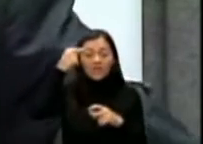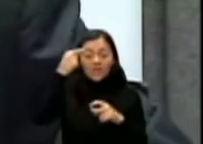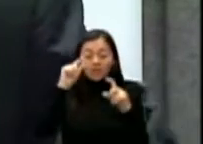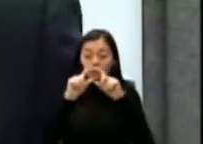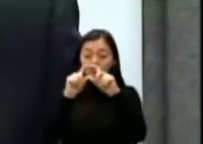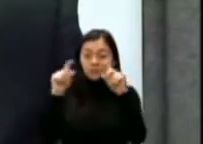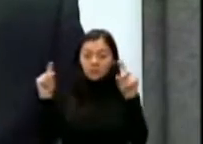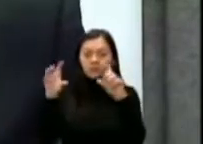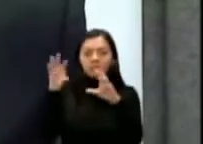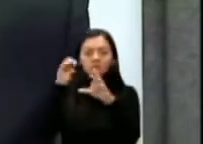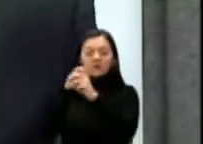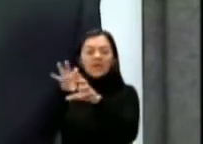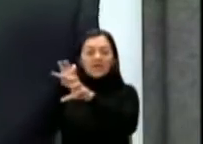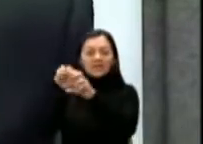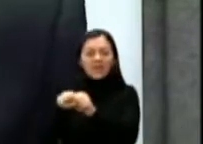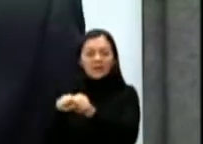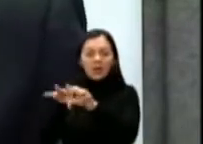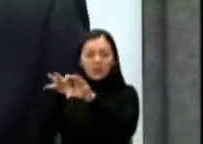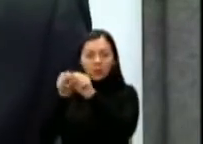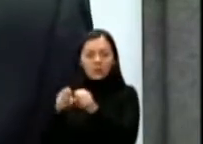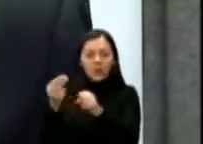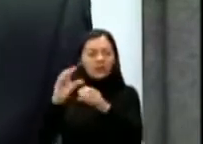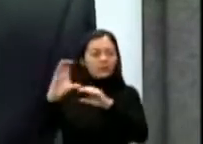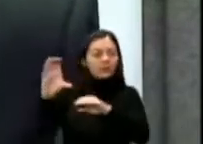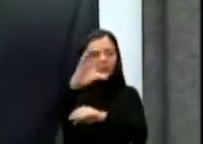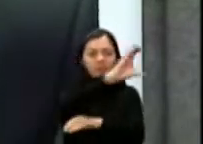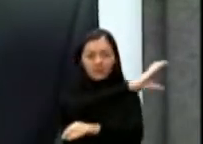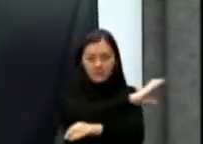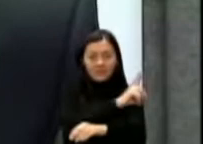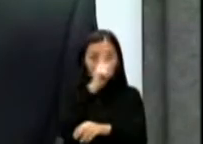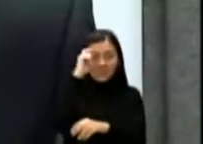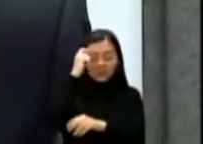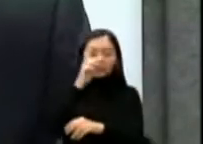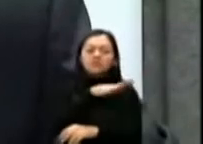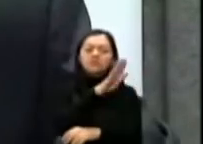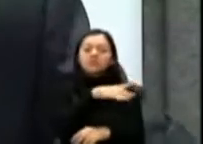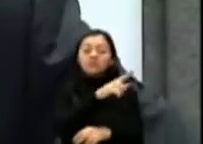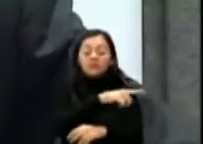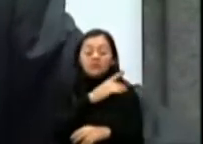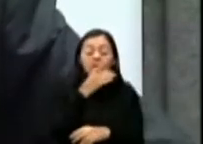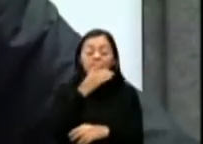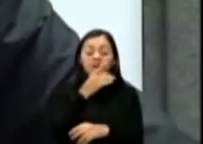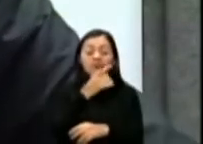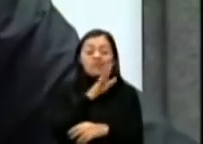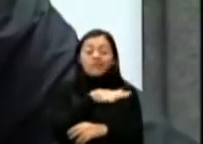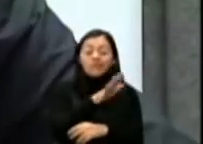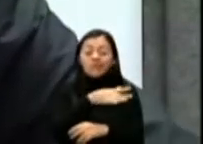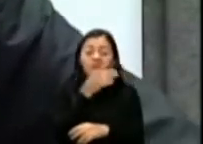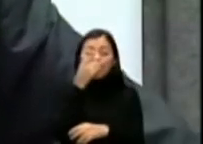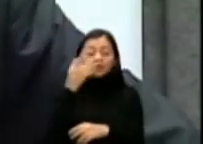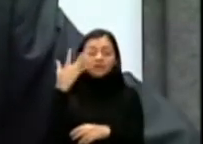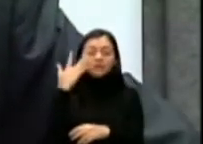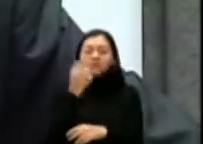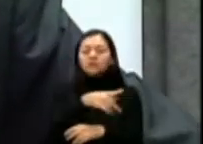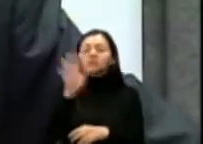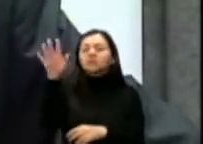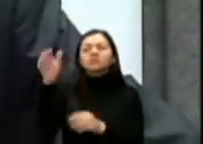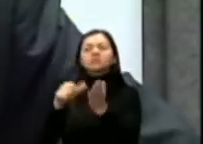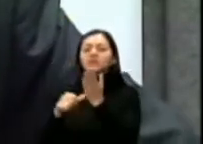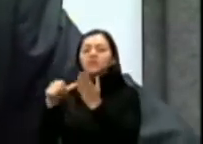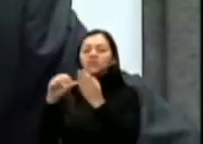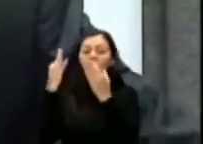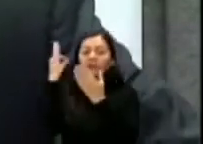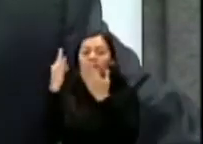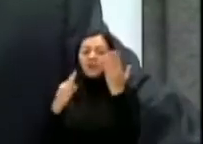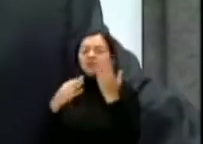eran las praxis antes de la revolución ciudadana tocar la puerta como decimos en el guayas hacer plantonera al ministro de finanza de